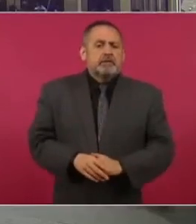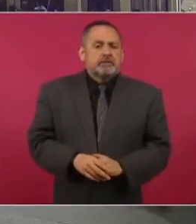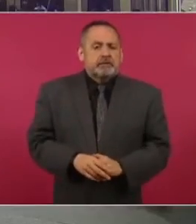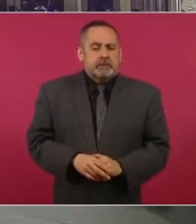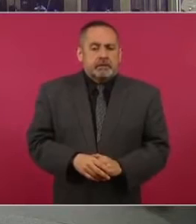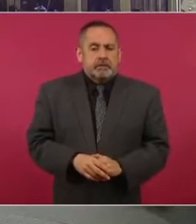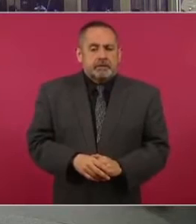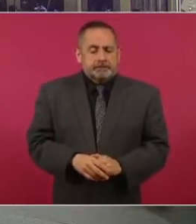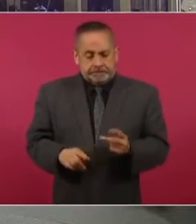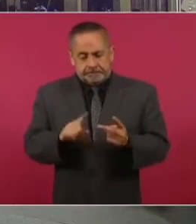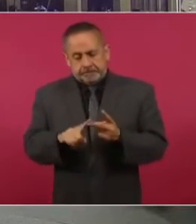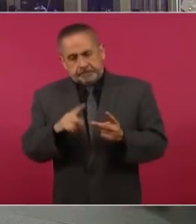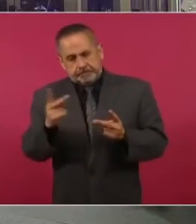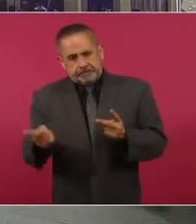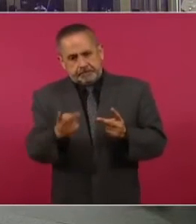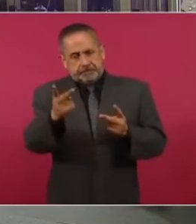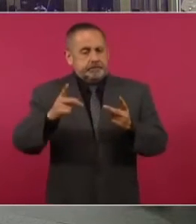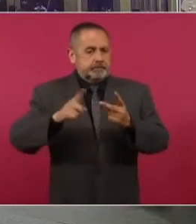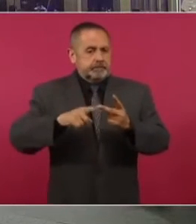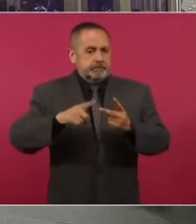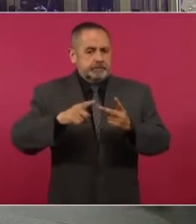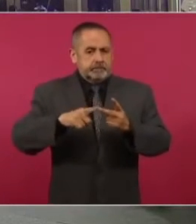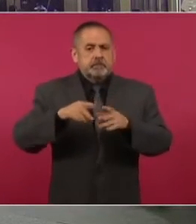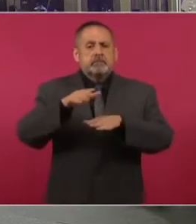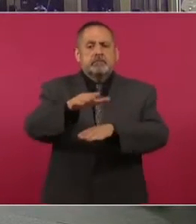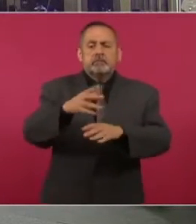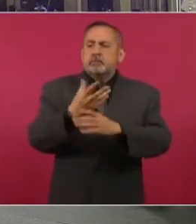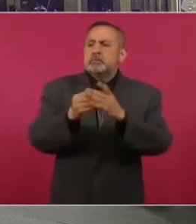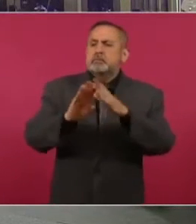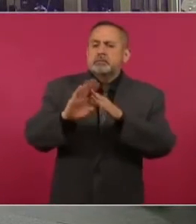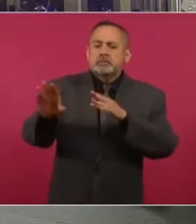Presidente, mi segunda pregunta. En el tema de migrantes,